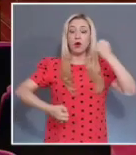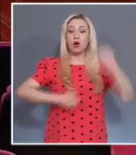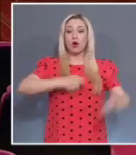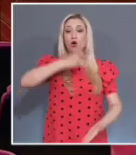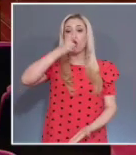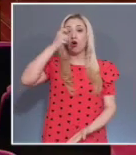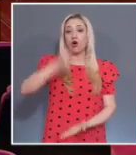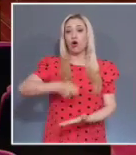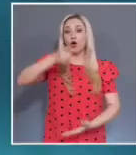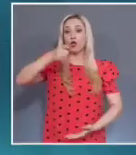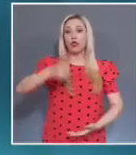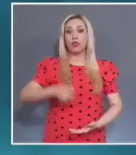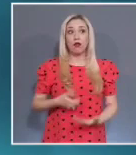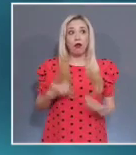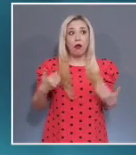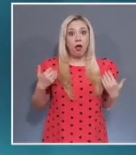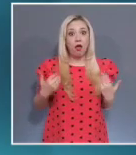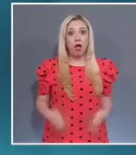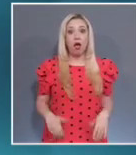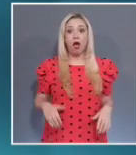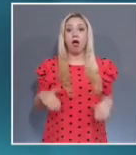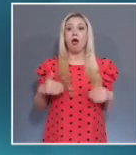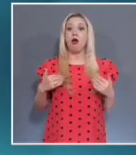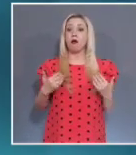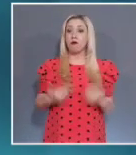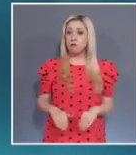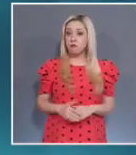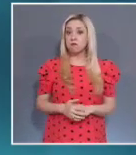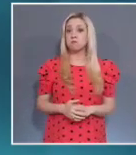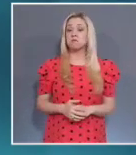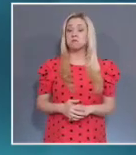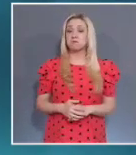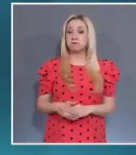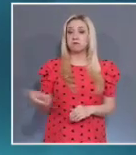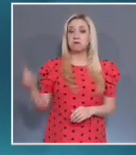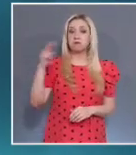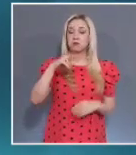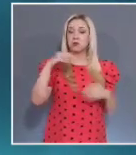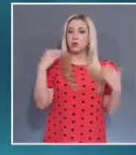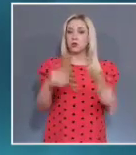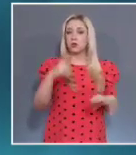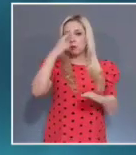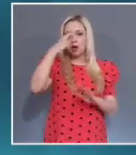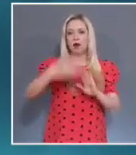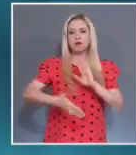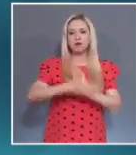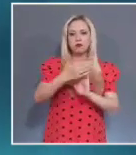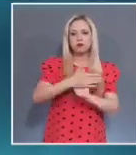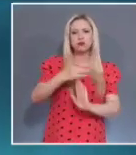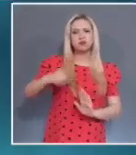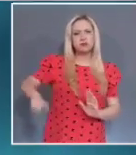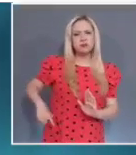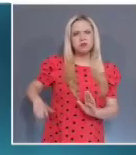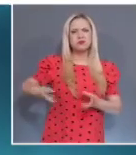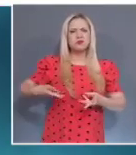seguridad nacional e interés público los proyectos y obras de infraestructura del gobierno